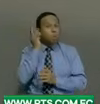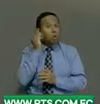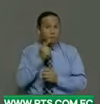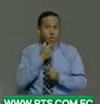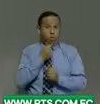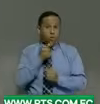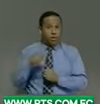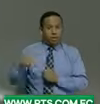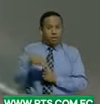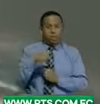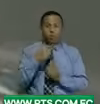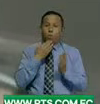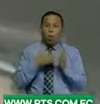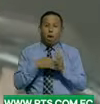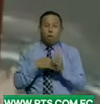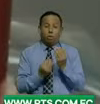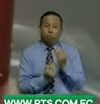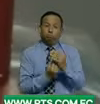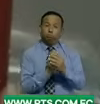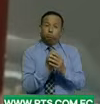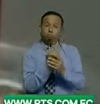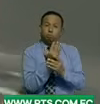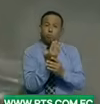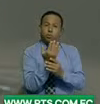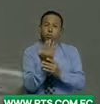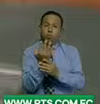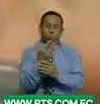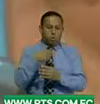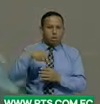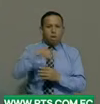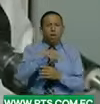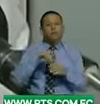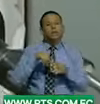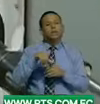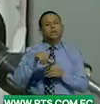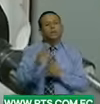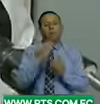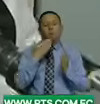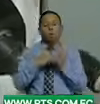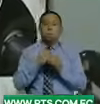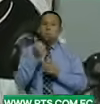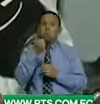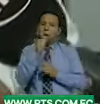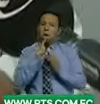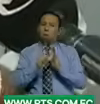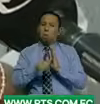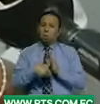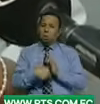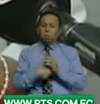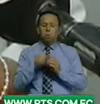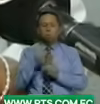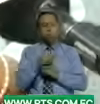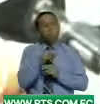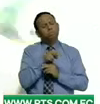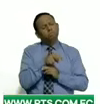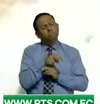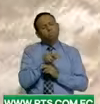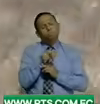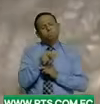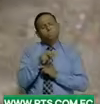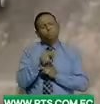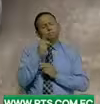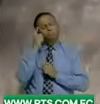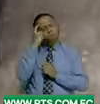Y que estas luces se enciendan por siempre. Usted puede ponerla por 10 minutos, meditar 10 minutos mirando cada vela.